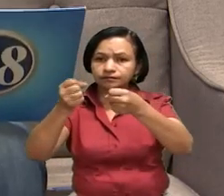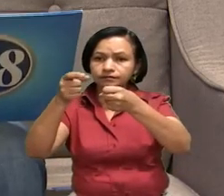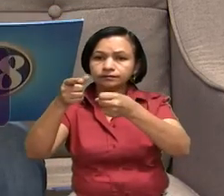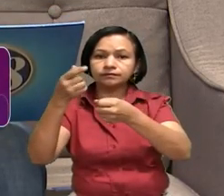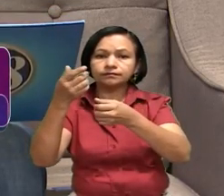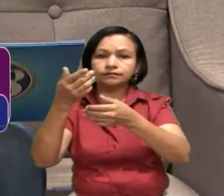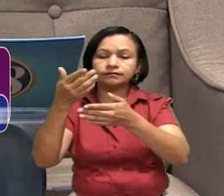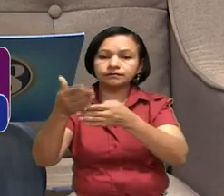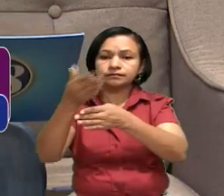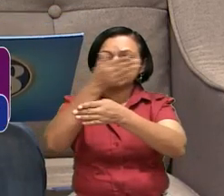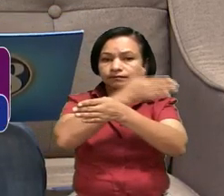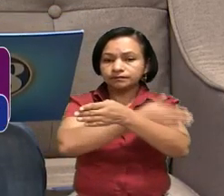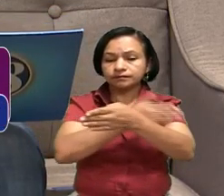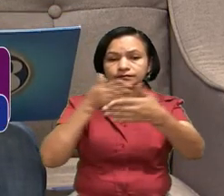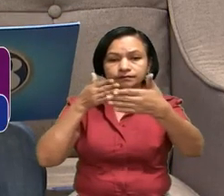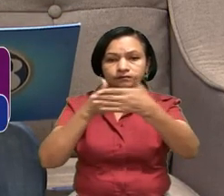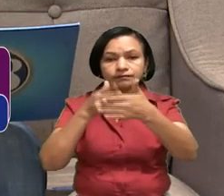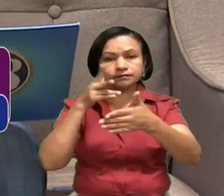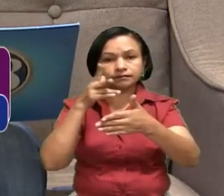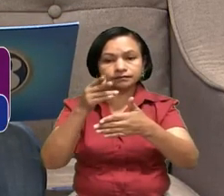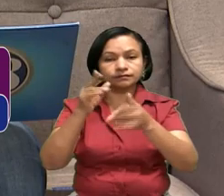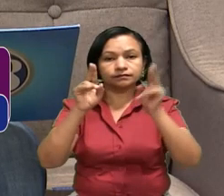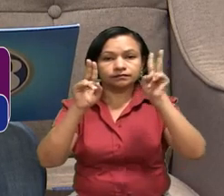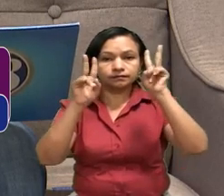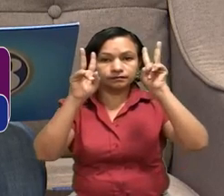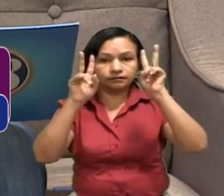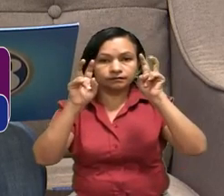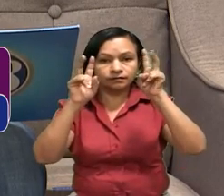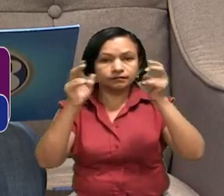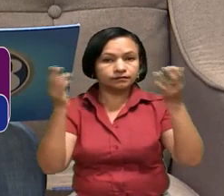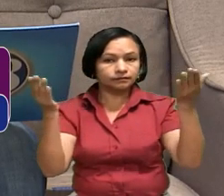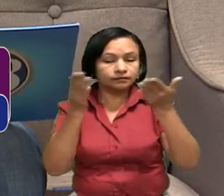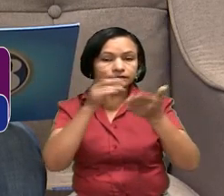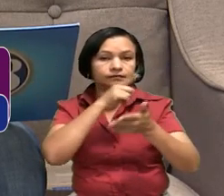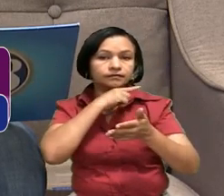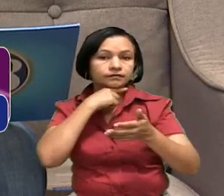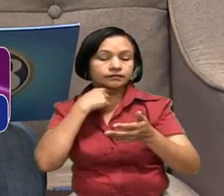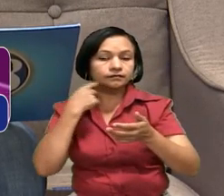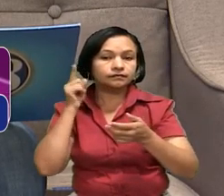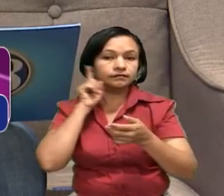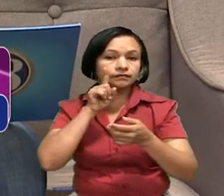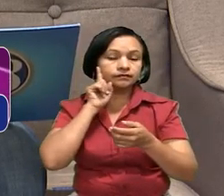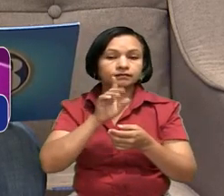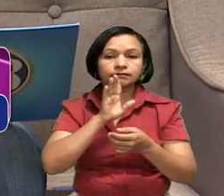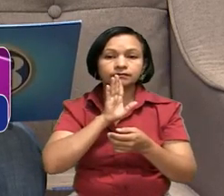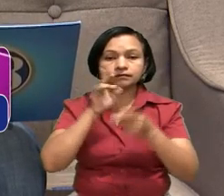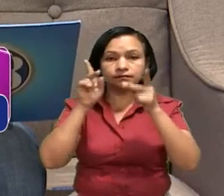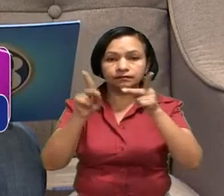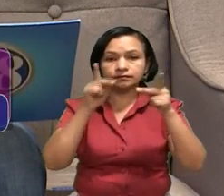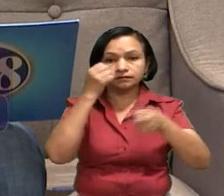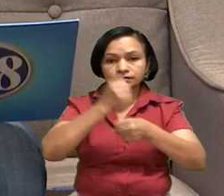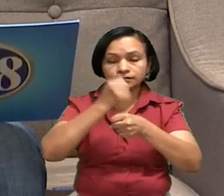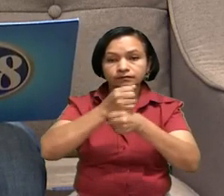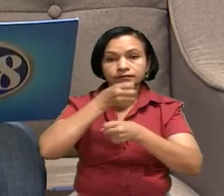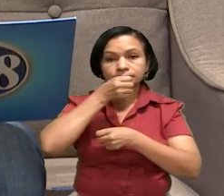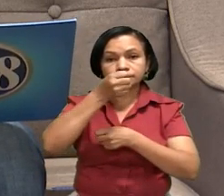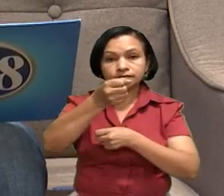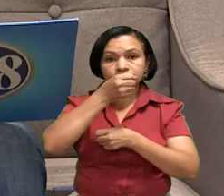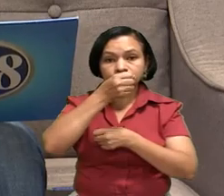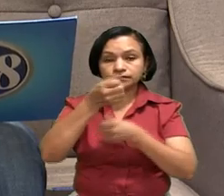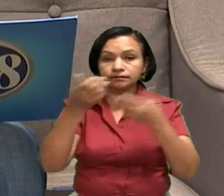bastante importante referido a la credibilidad dentro del quehacer periodístico y dentro de la reputación también de los nombres que se vienen construyendo a partir